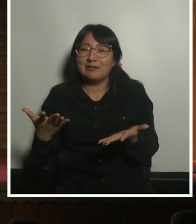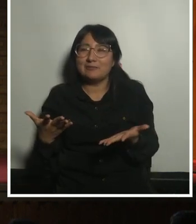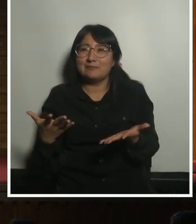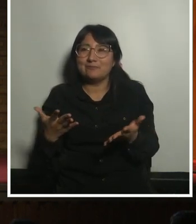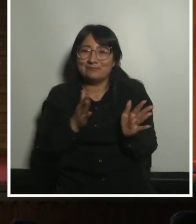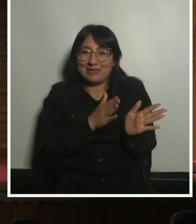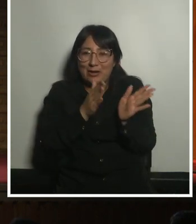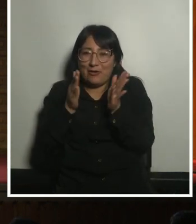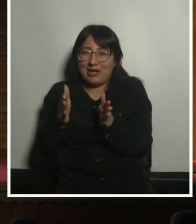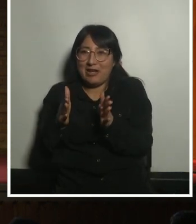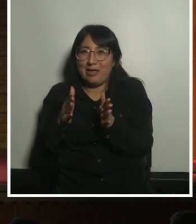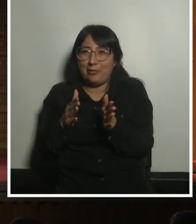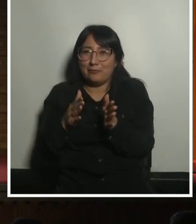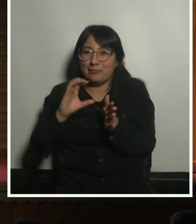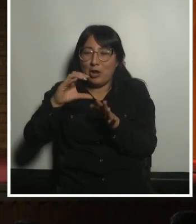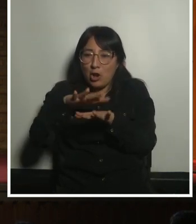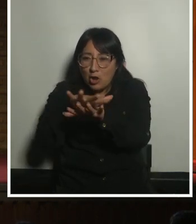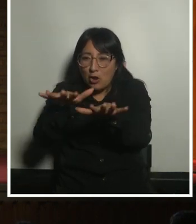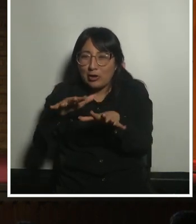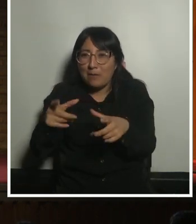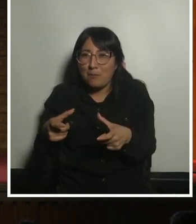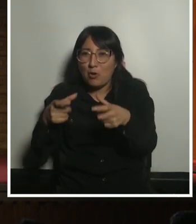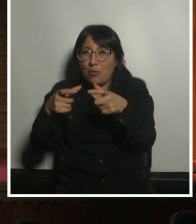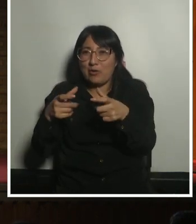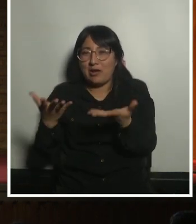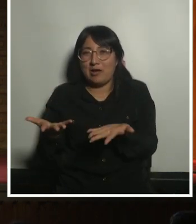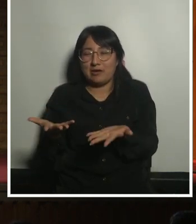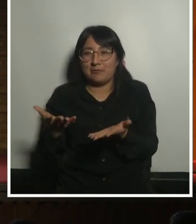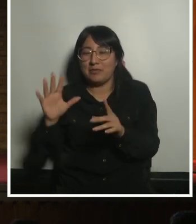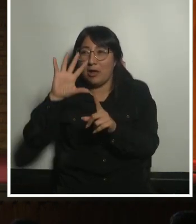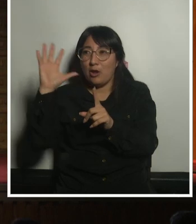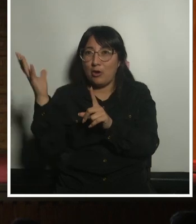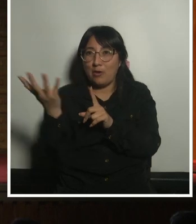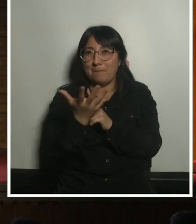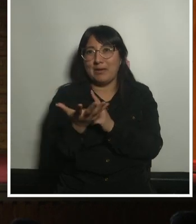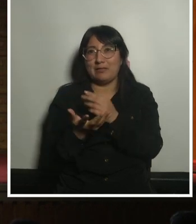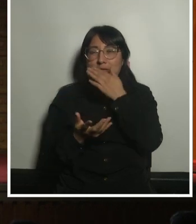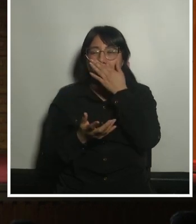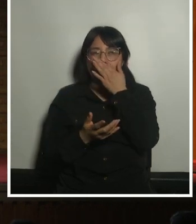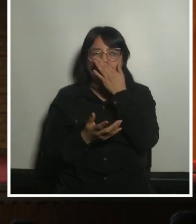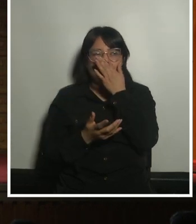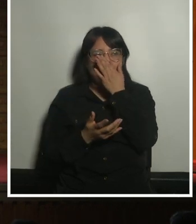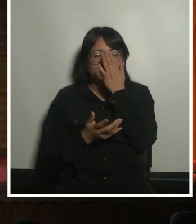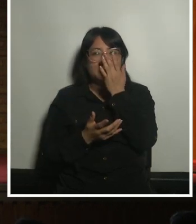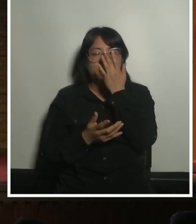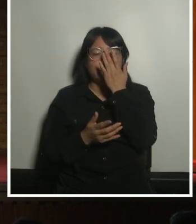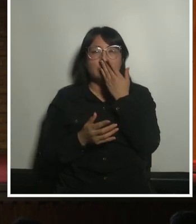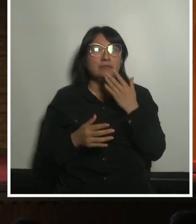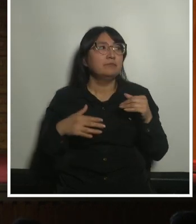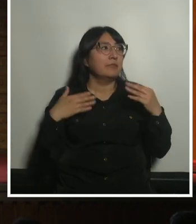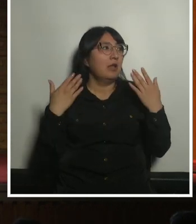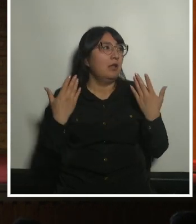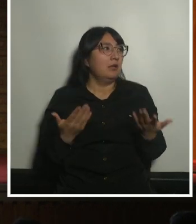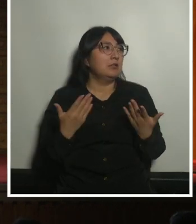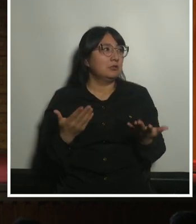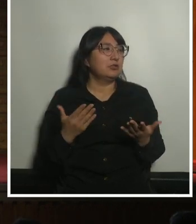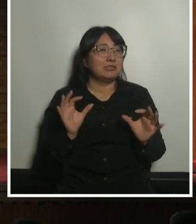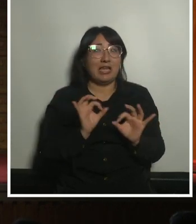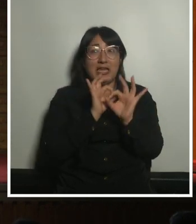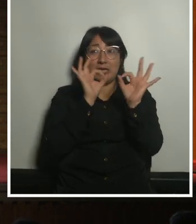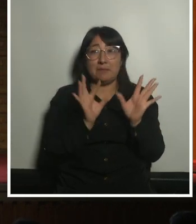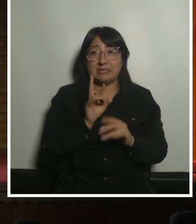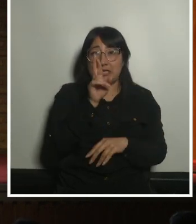al lado, ¿cierto?, los campos dunares y los ambientes de desembocadura. Y por lo tanto también, especialmente en el